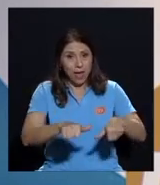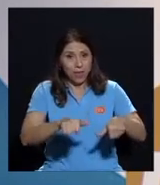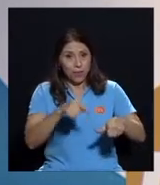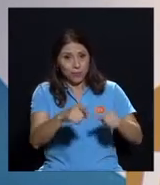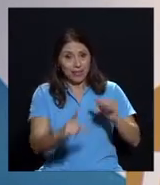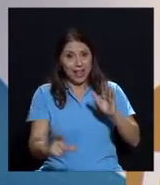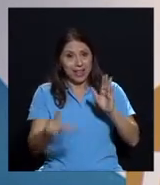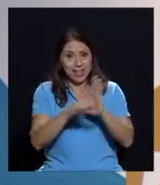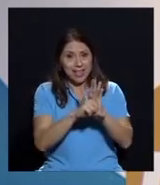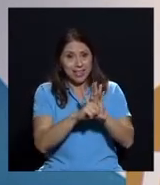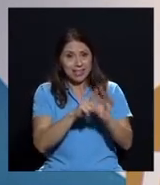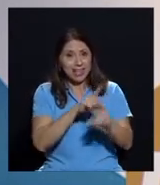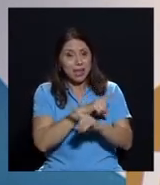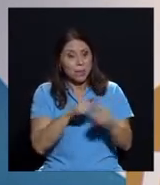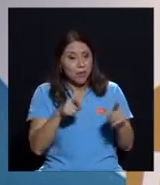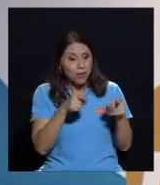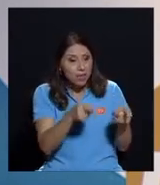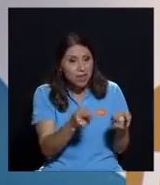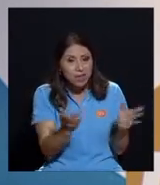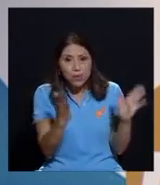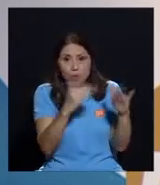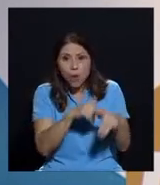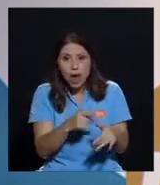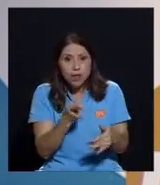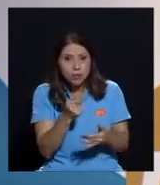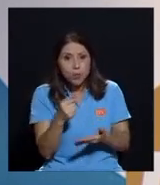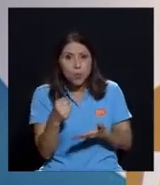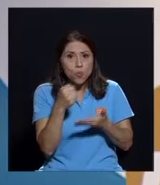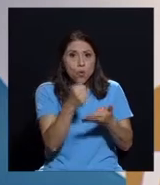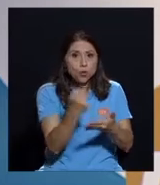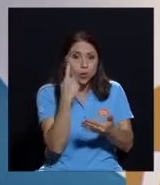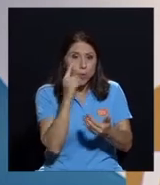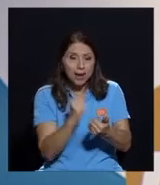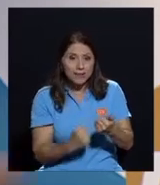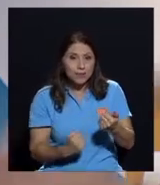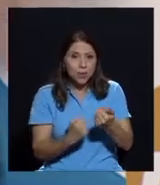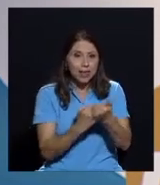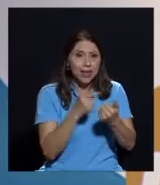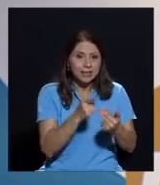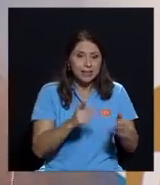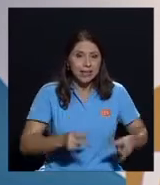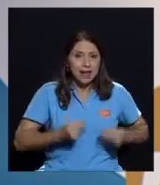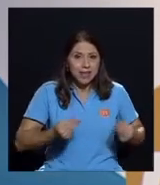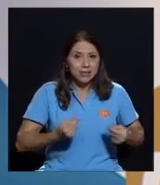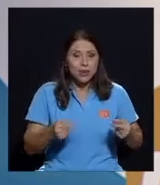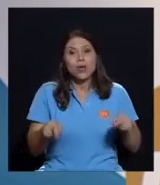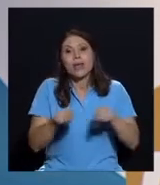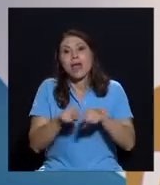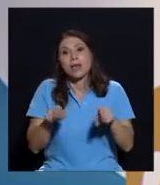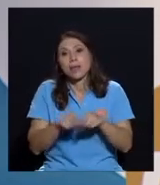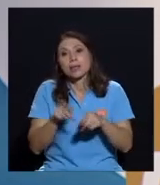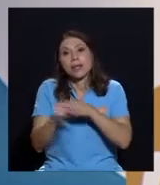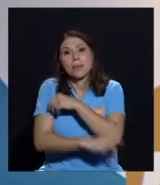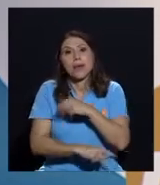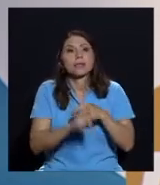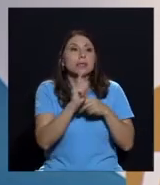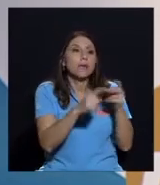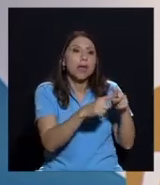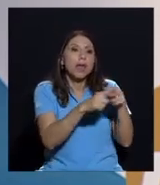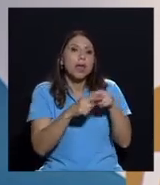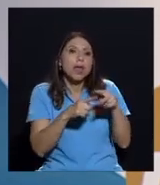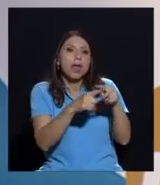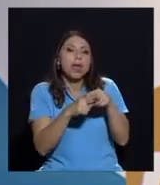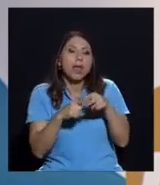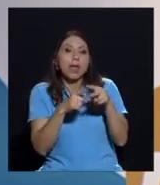asignan un monto específico el cual respalde ese gasto y además que tiene que venirse endeudando el país para cumplir eso